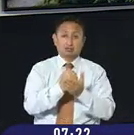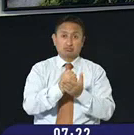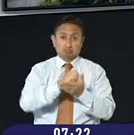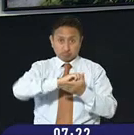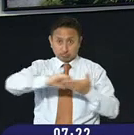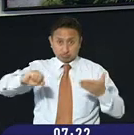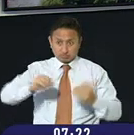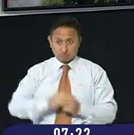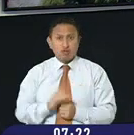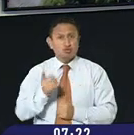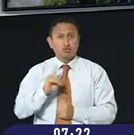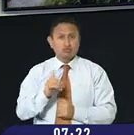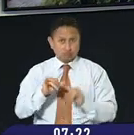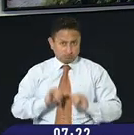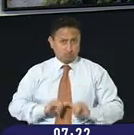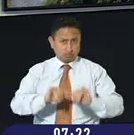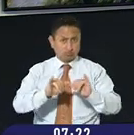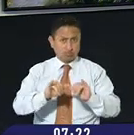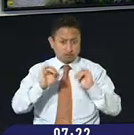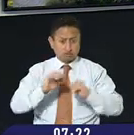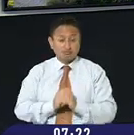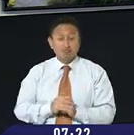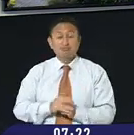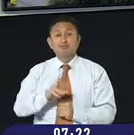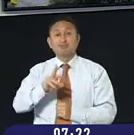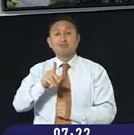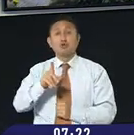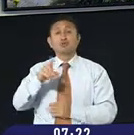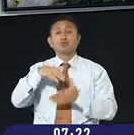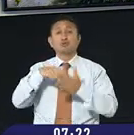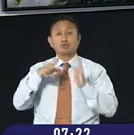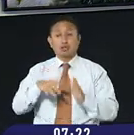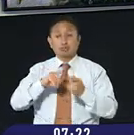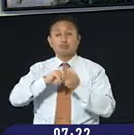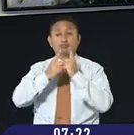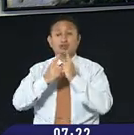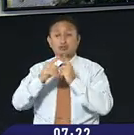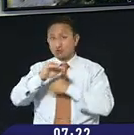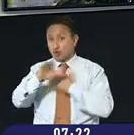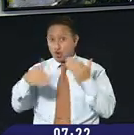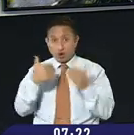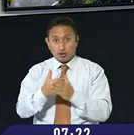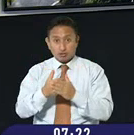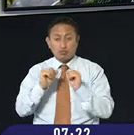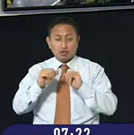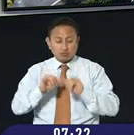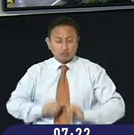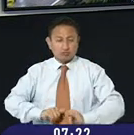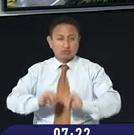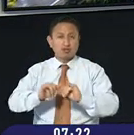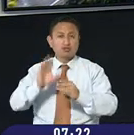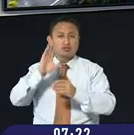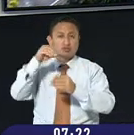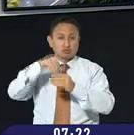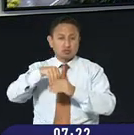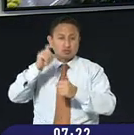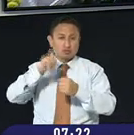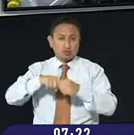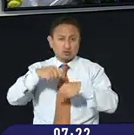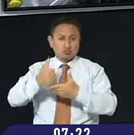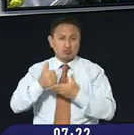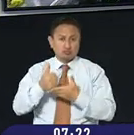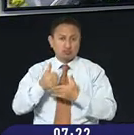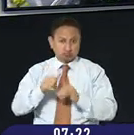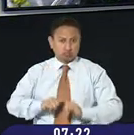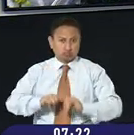eliminado por completo. Por el contrario, informaron que se han modificado para que sus estudiantes puedan seguir contando con estos beneficios y